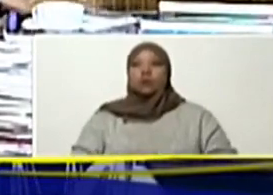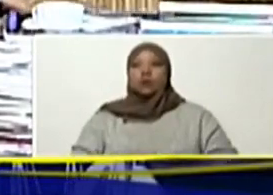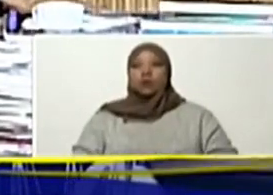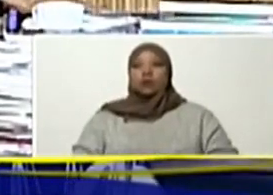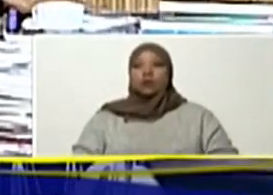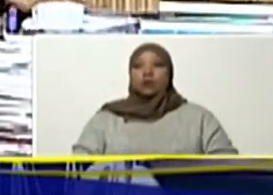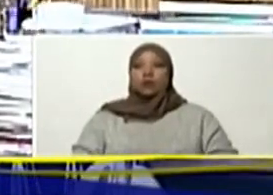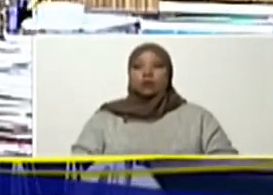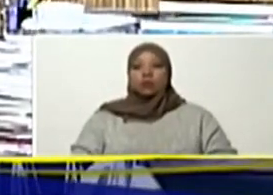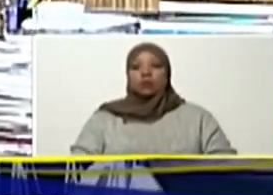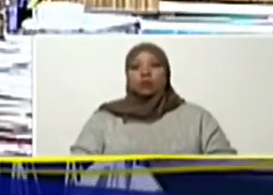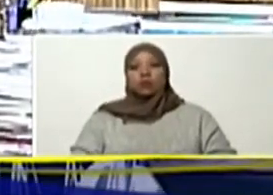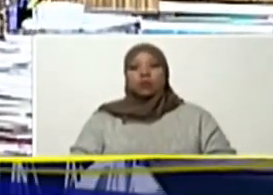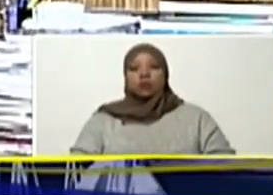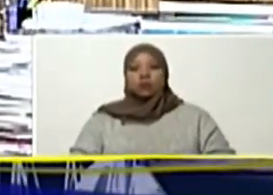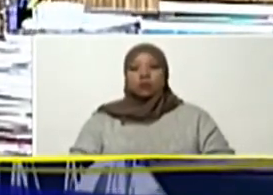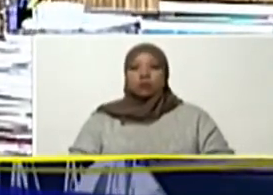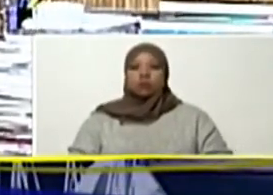Déjame eso ahí, por favor.